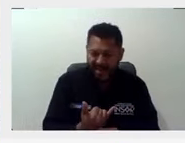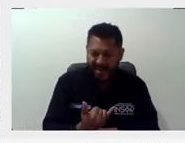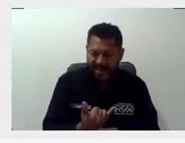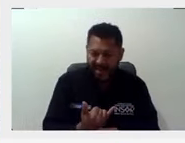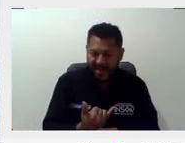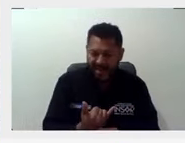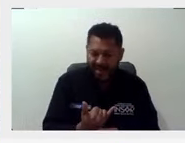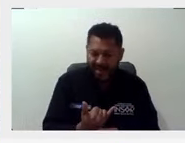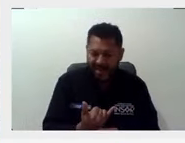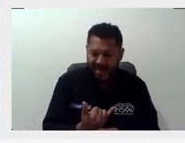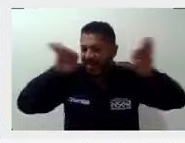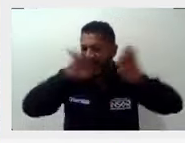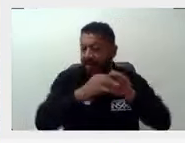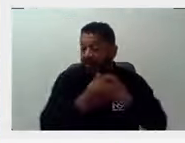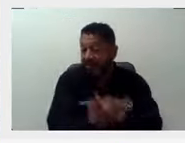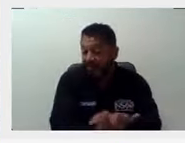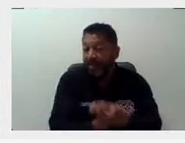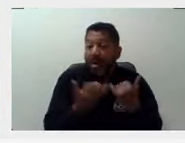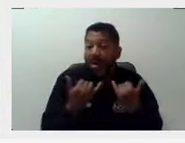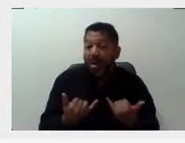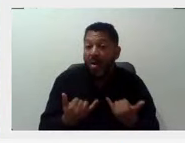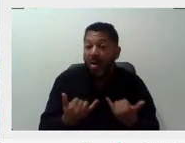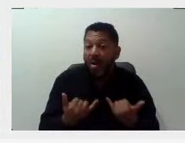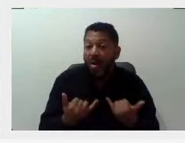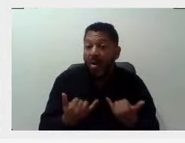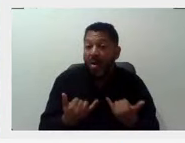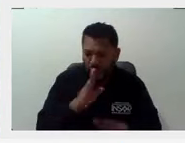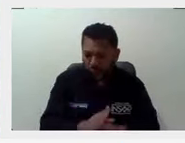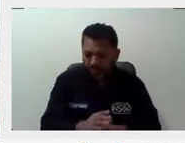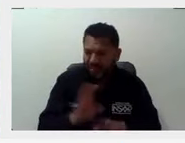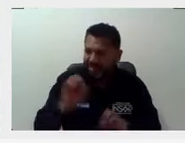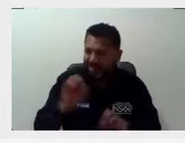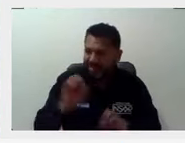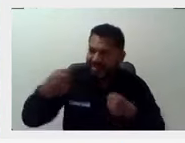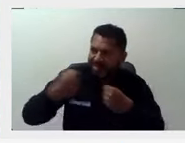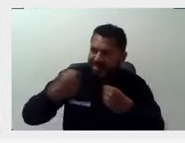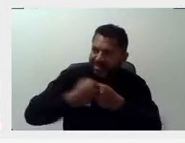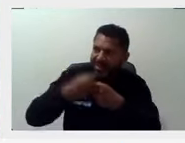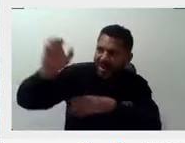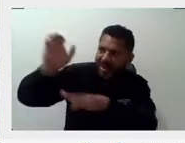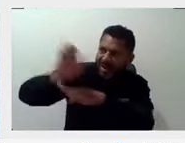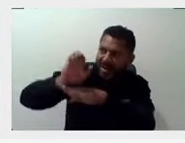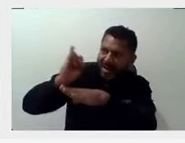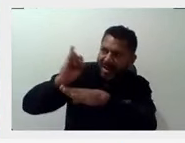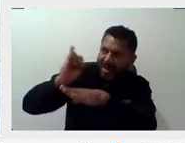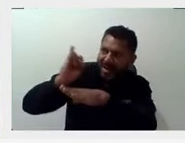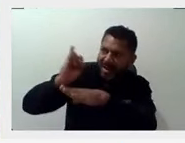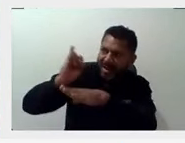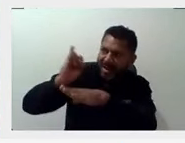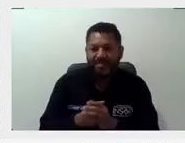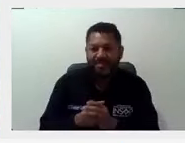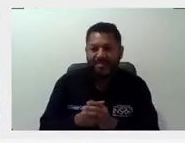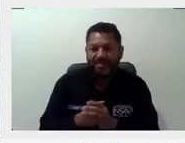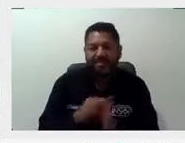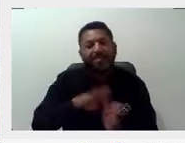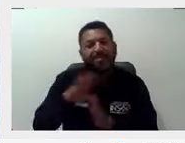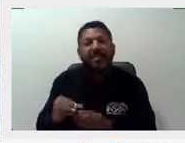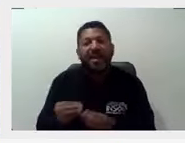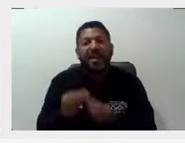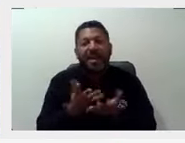este momento también ese lazo con las instituciones nos lo está permitiendo. Bueno, tenemos diferentes recursos ahora sí a nivel